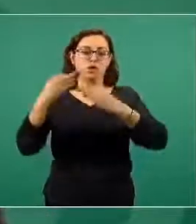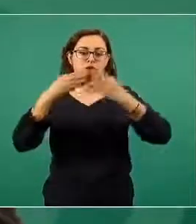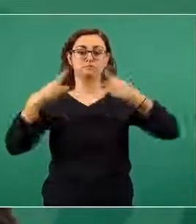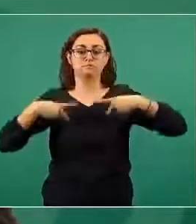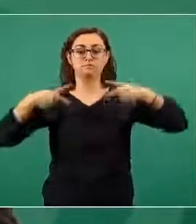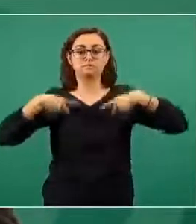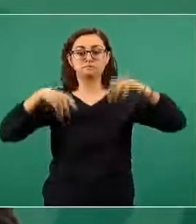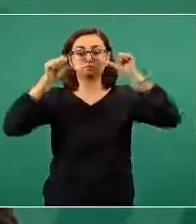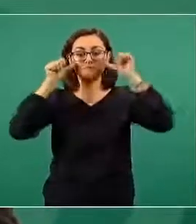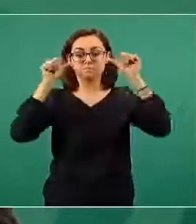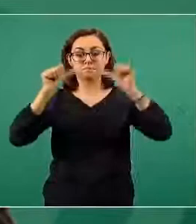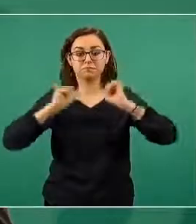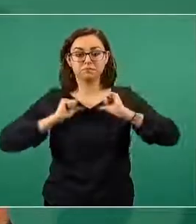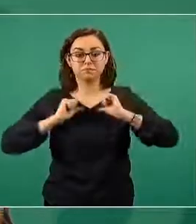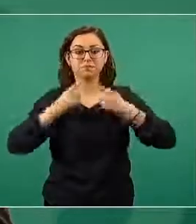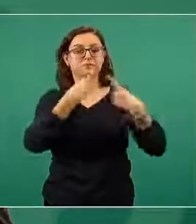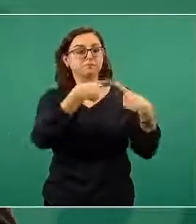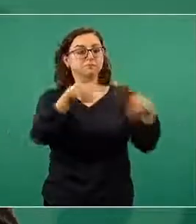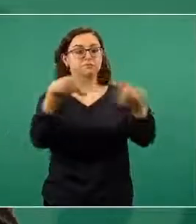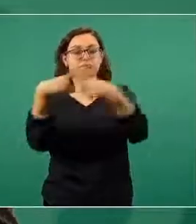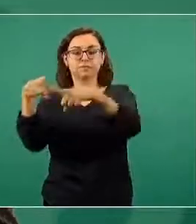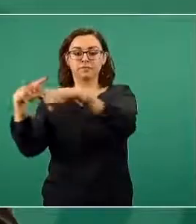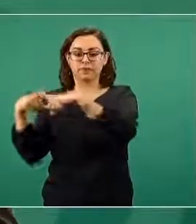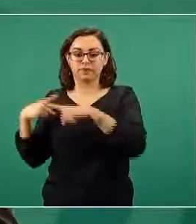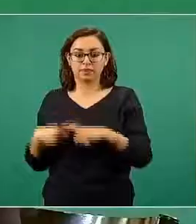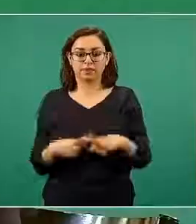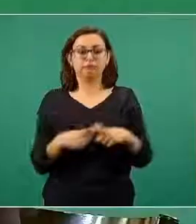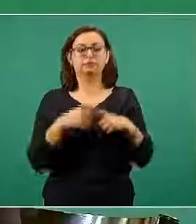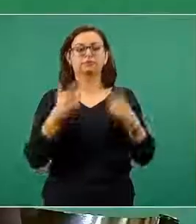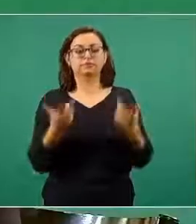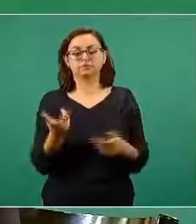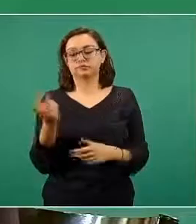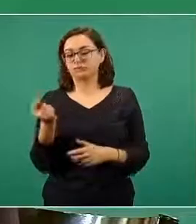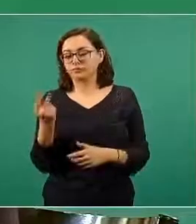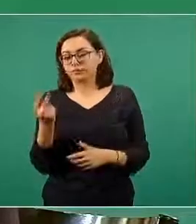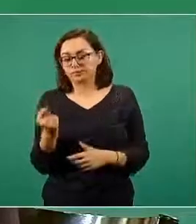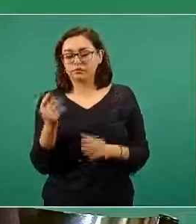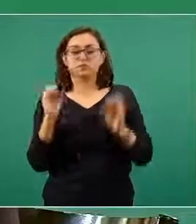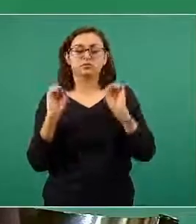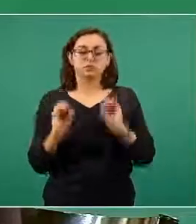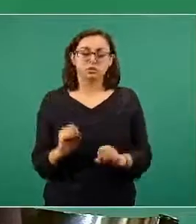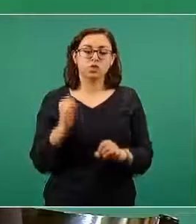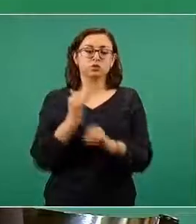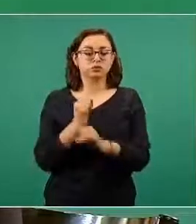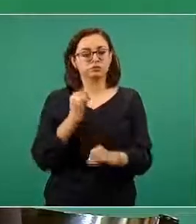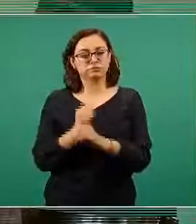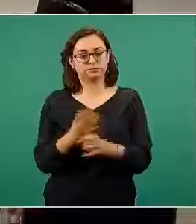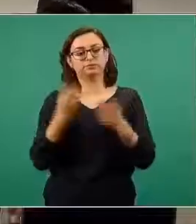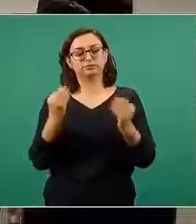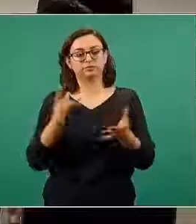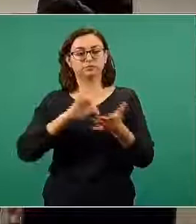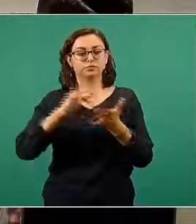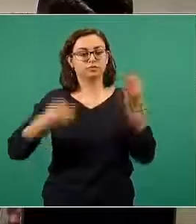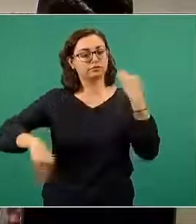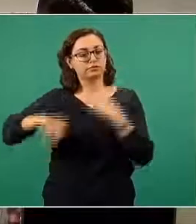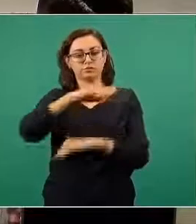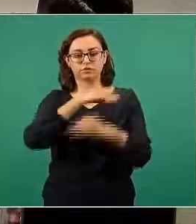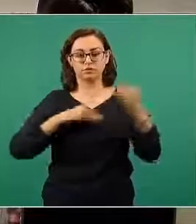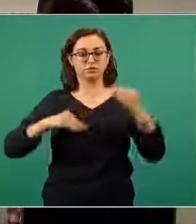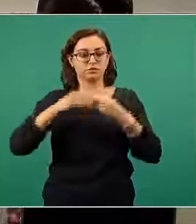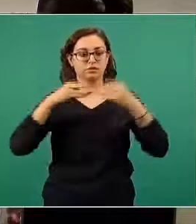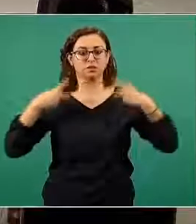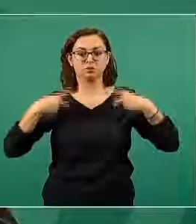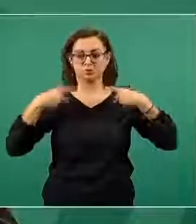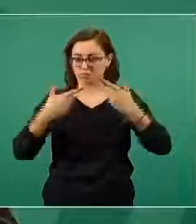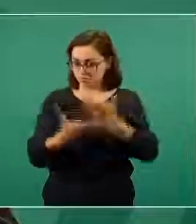a través de los diferentes canales de televisión o de internet. Muchas gracias a todas las